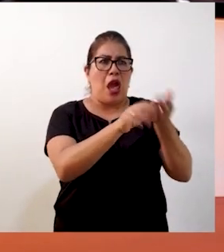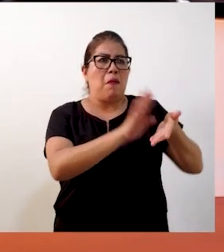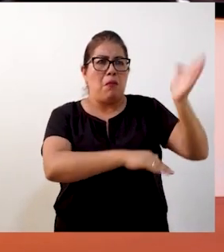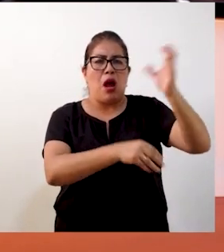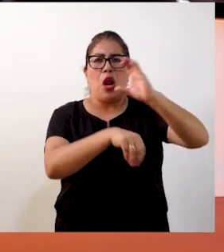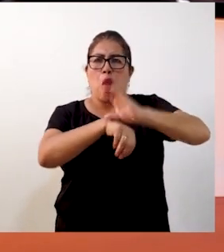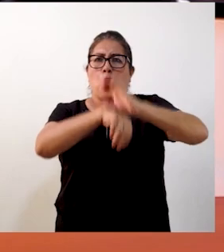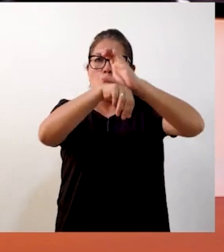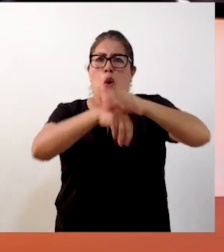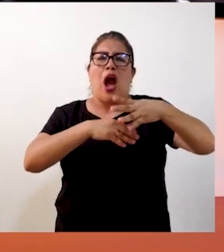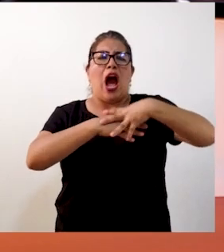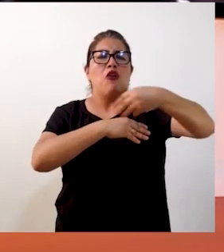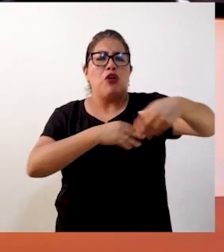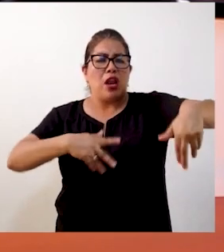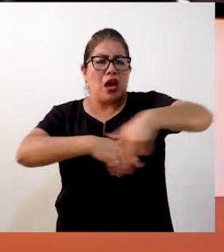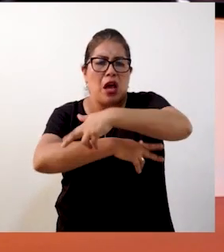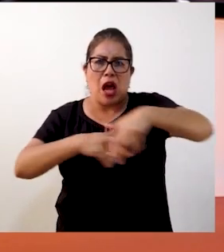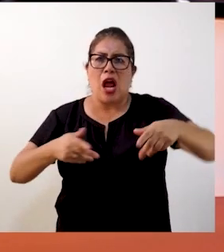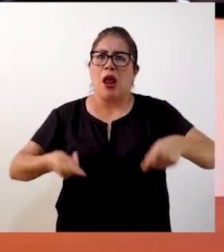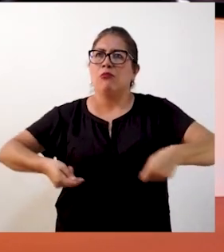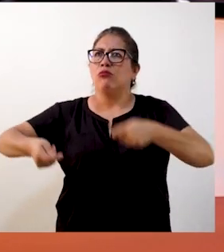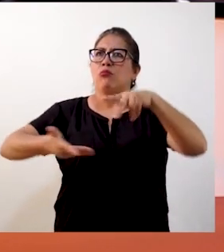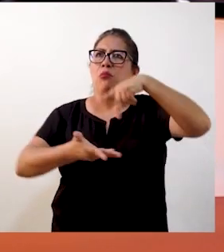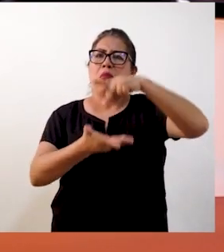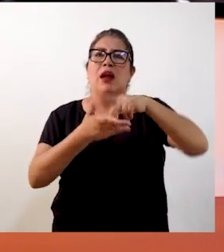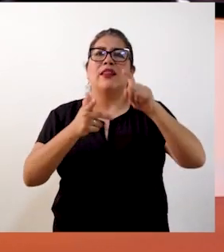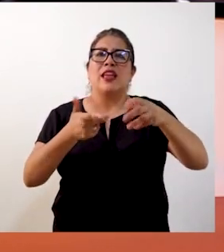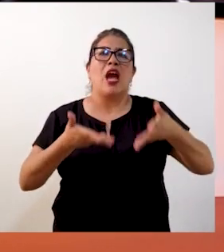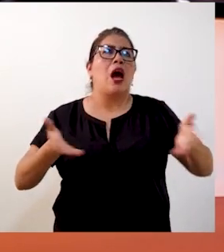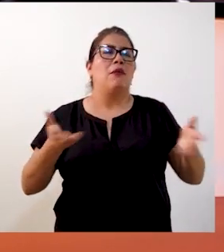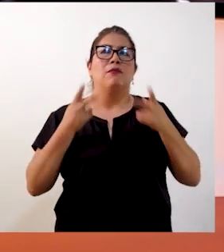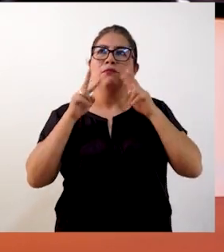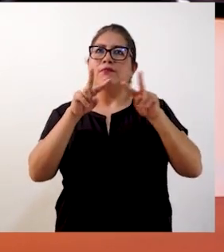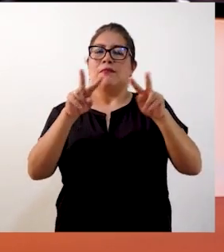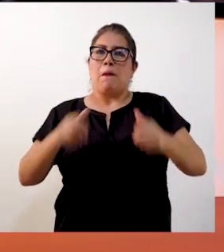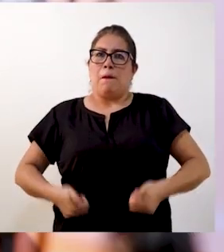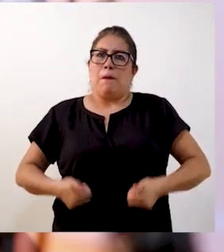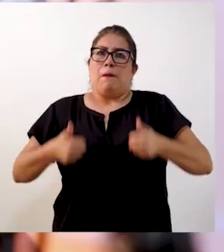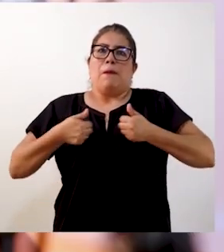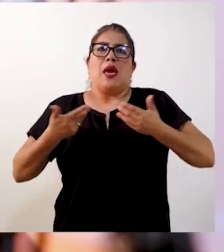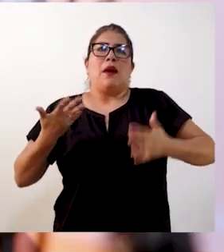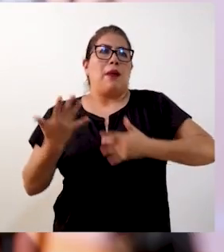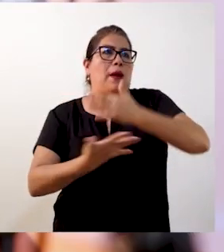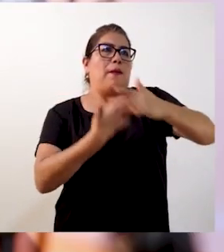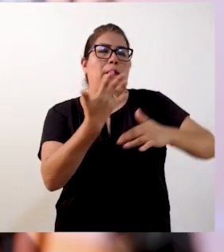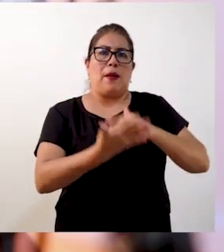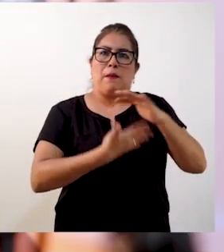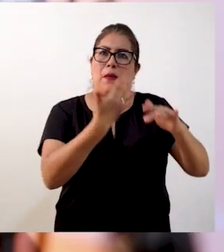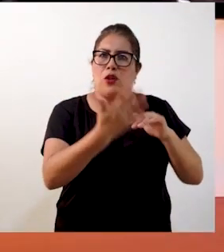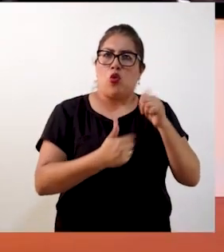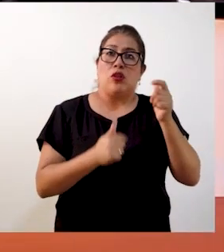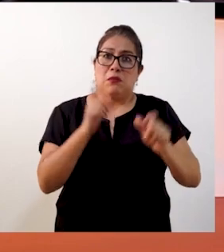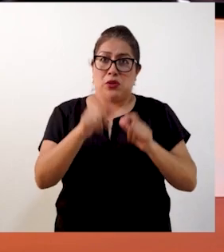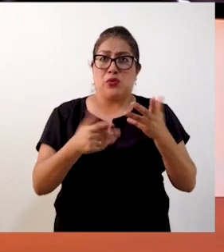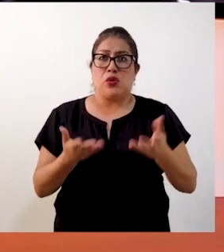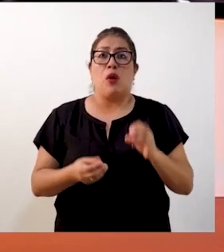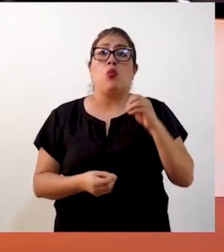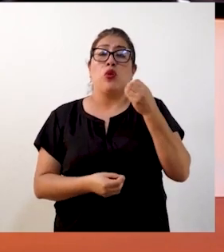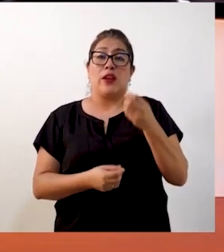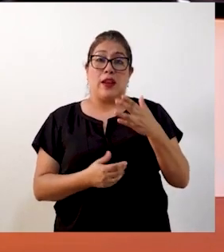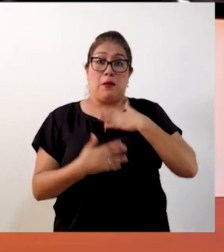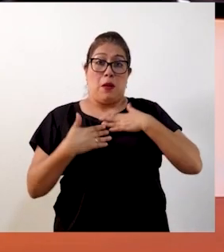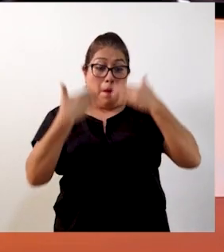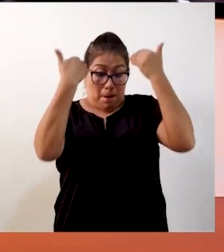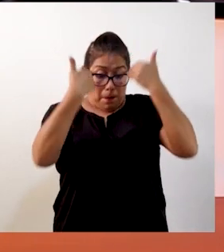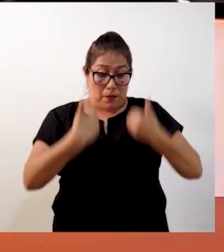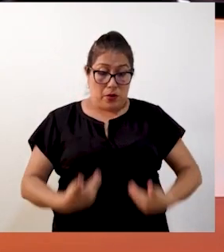club, aunque sea que salga al parque a tomar aire, pero que se mantenga social. Socialmente activos. El ser